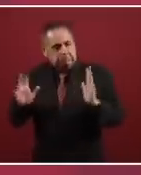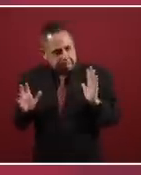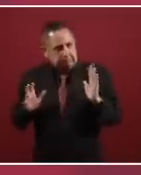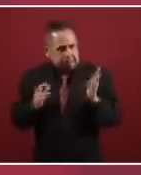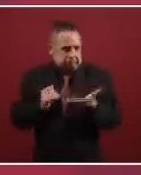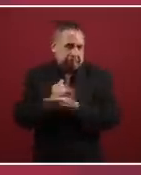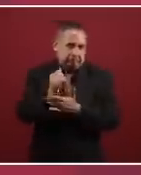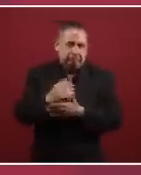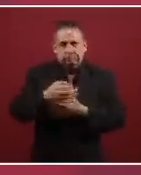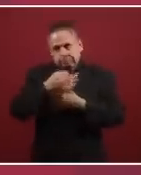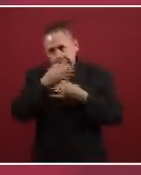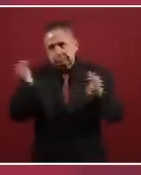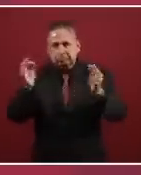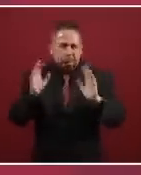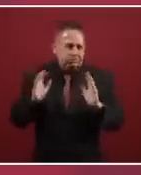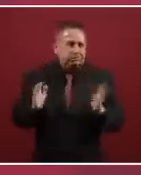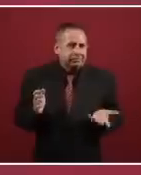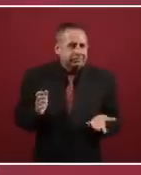para que